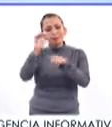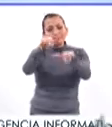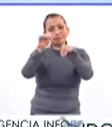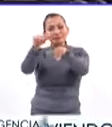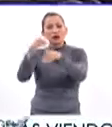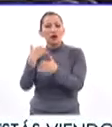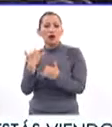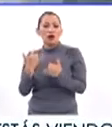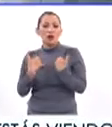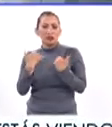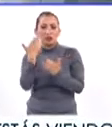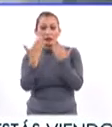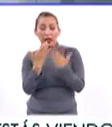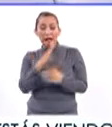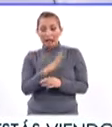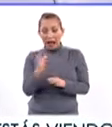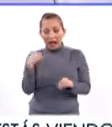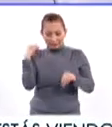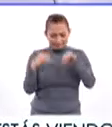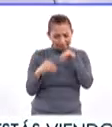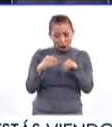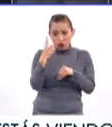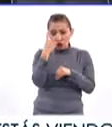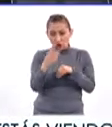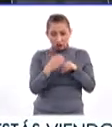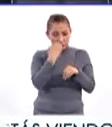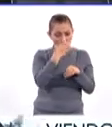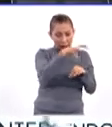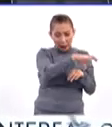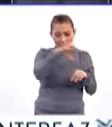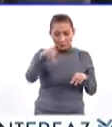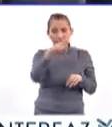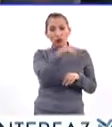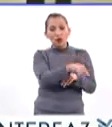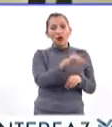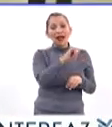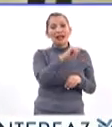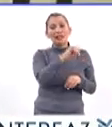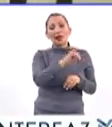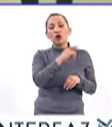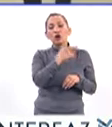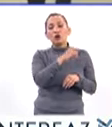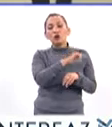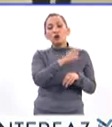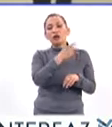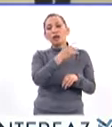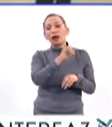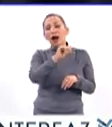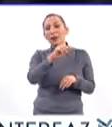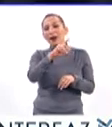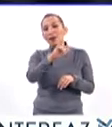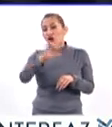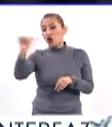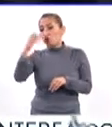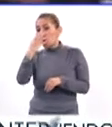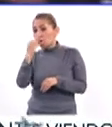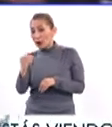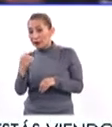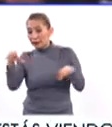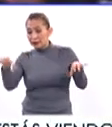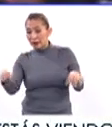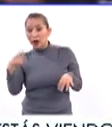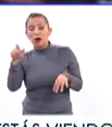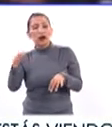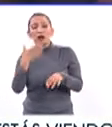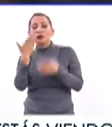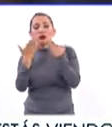más jóvenes. Ya se trabaja en la conformación de 2 campus, uno en la alcaldía Gustavo Amadero y otro en Coyoacán. Entre